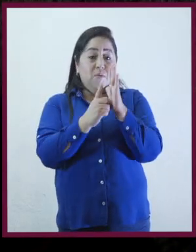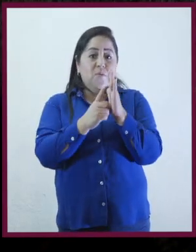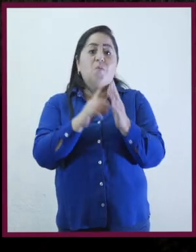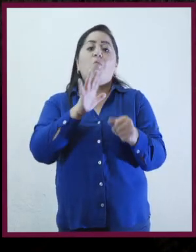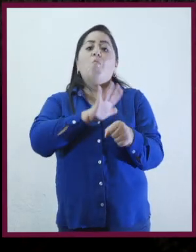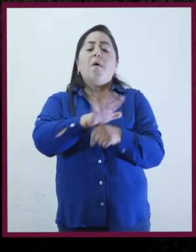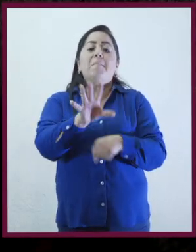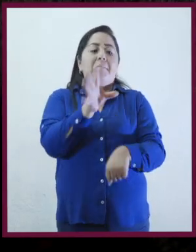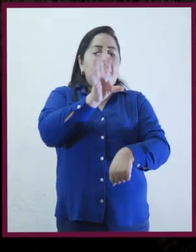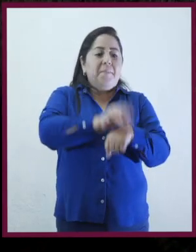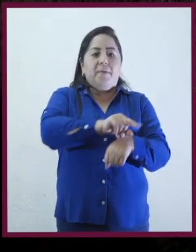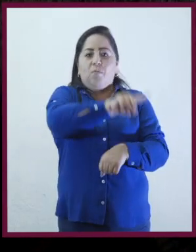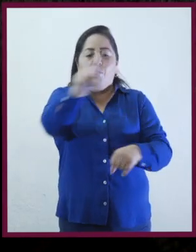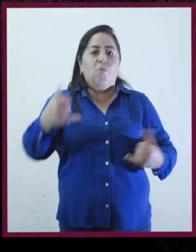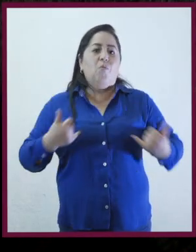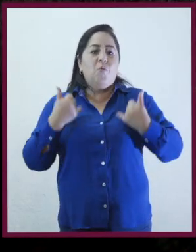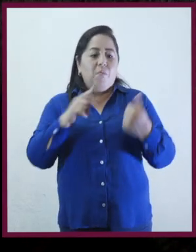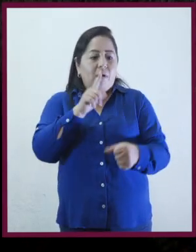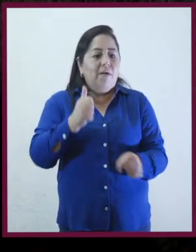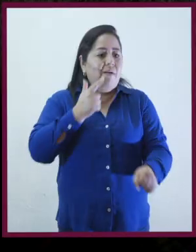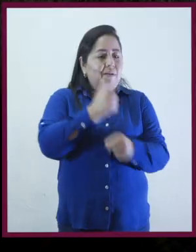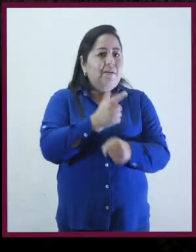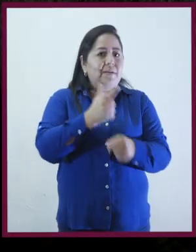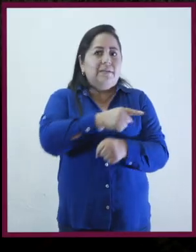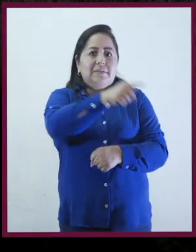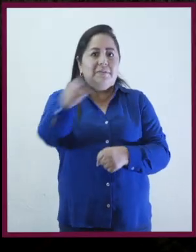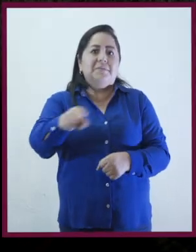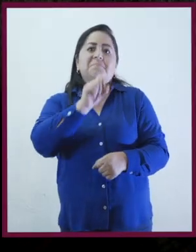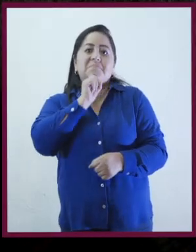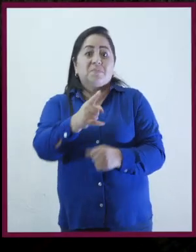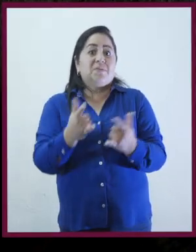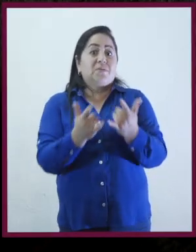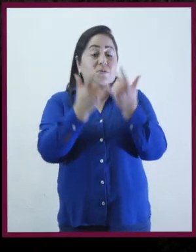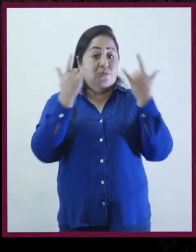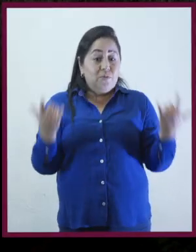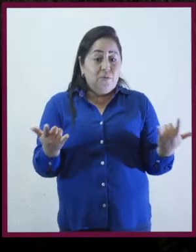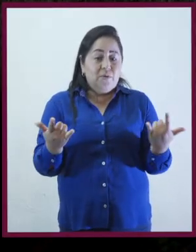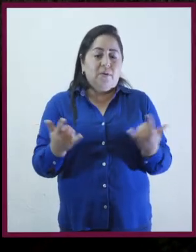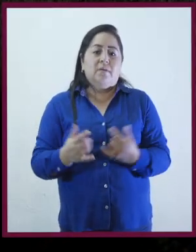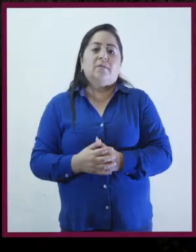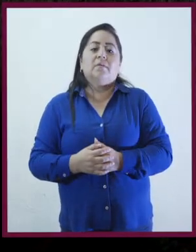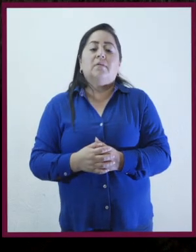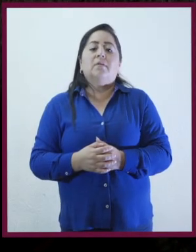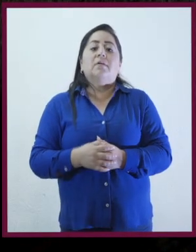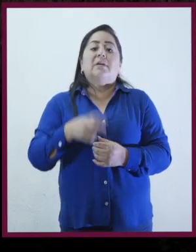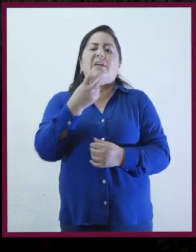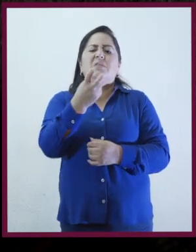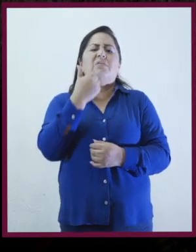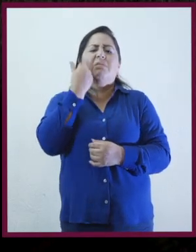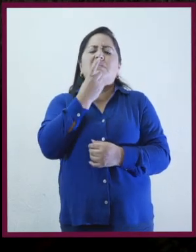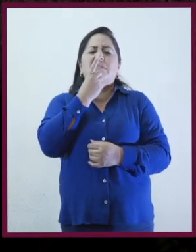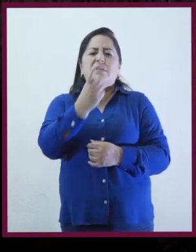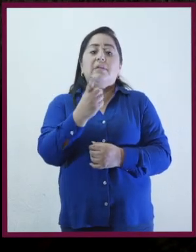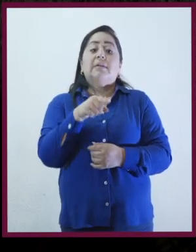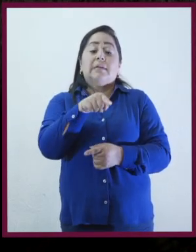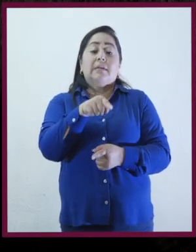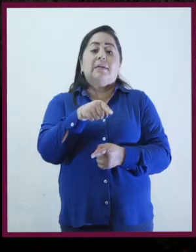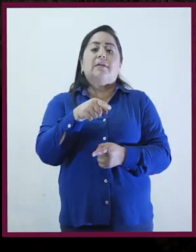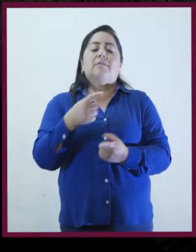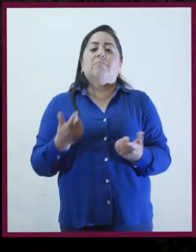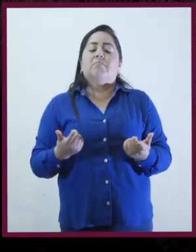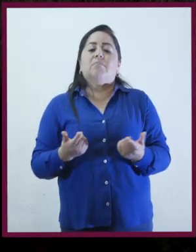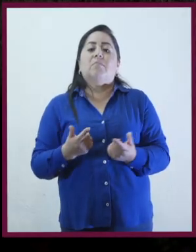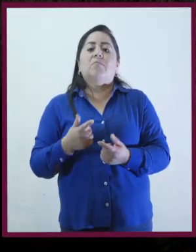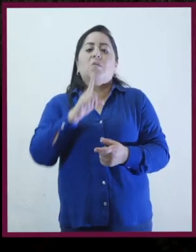el que permite a los jóvenes darse cuenta que ellos son parte de la historia. ¿Y eso qué quiere decir? Pues quiere decir